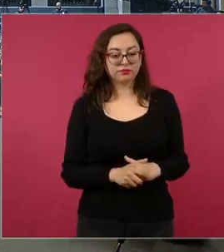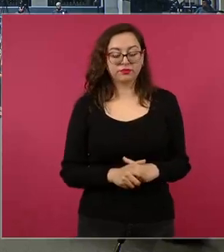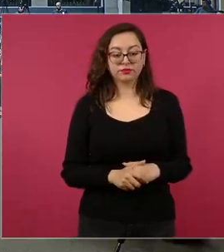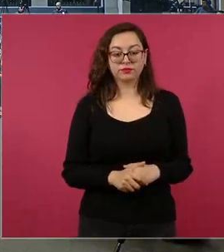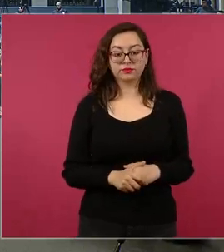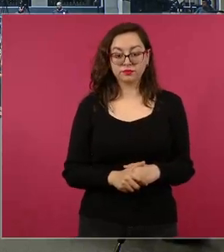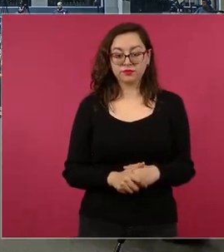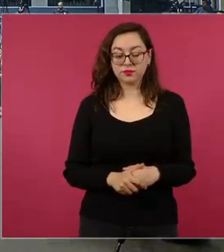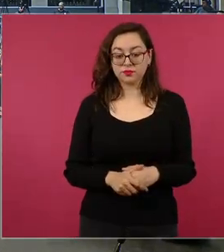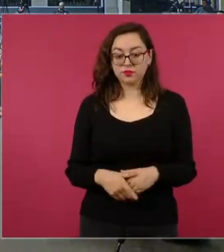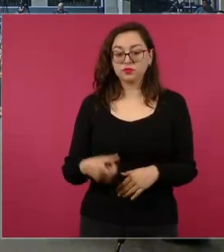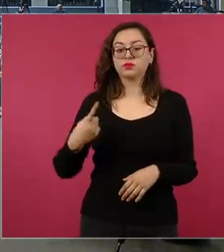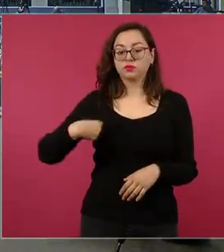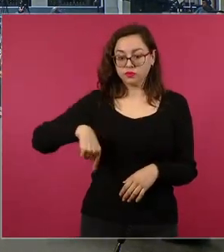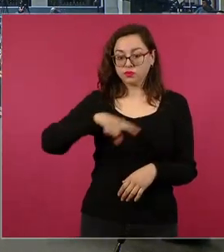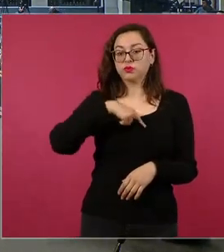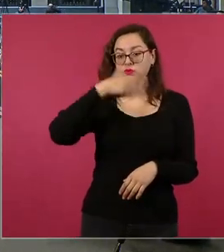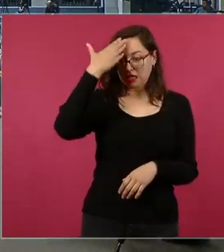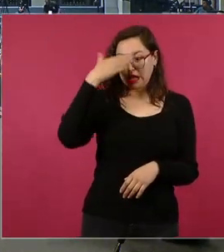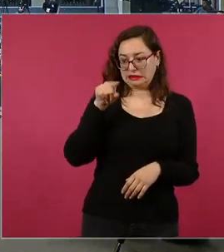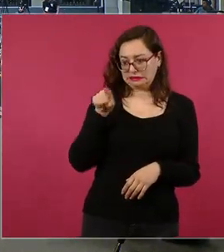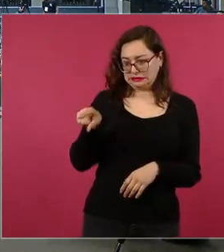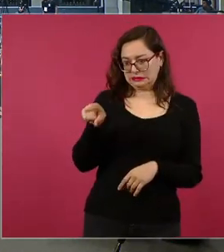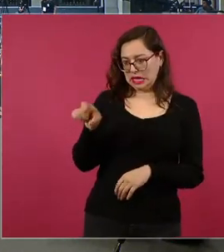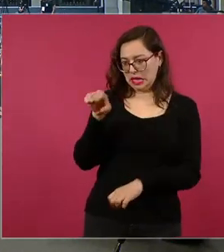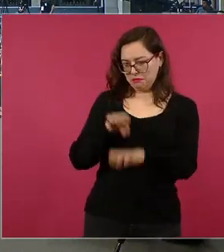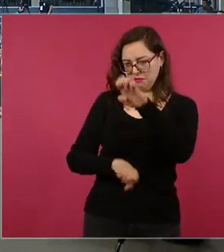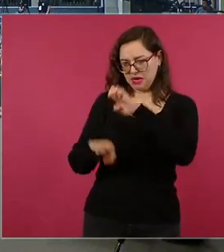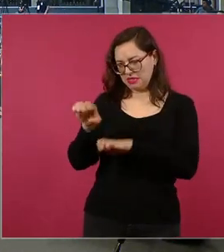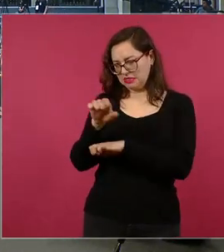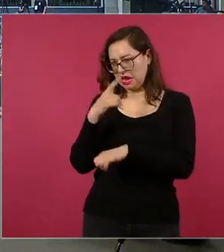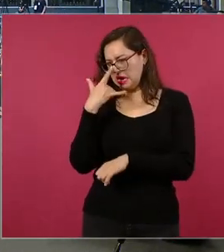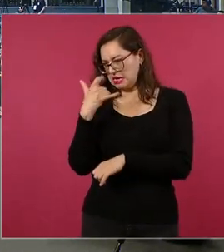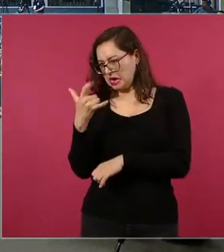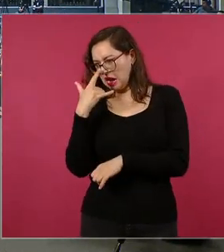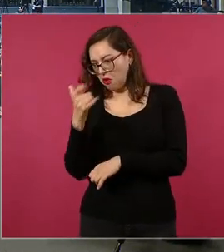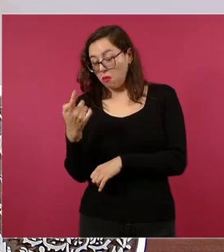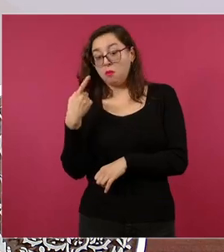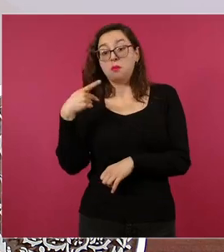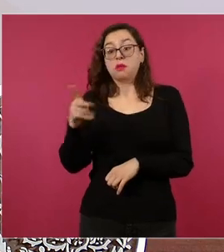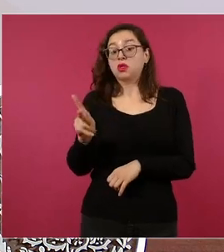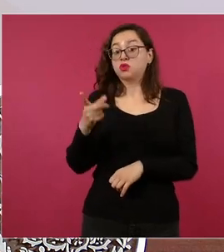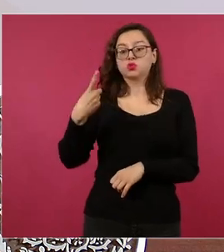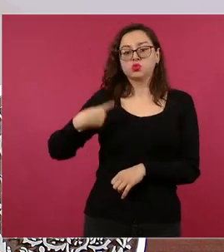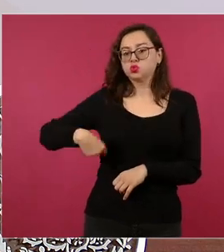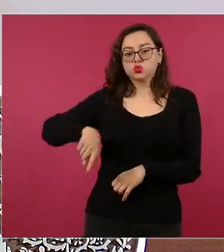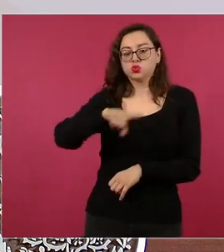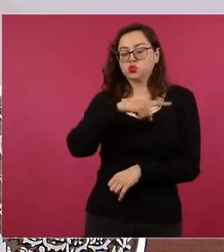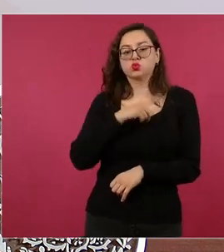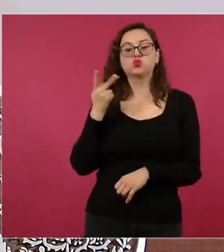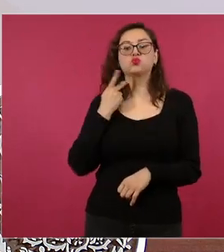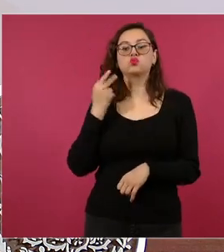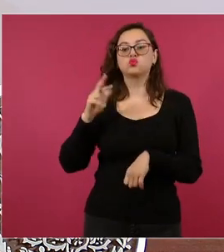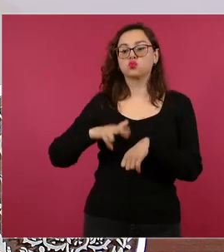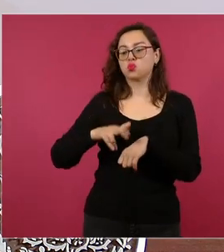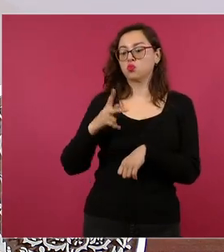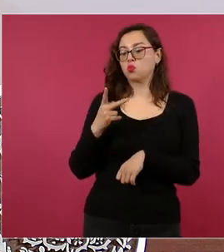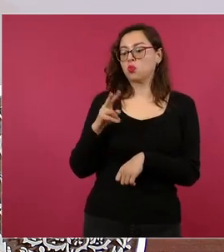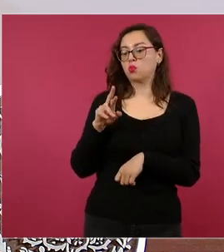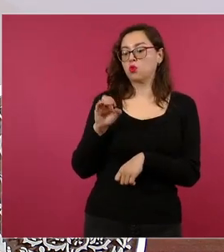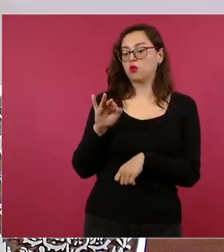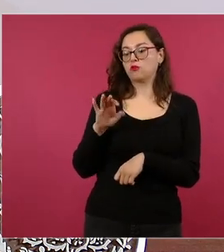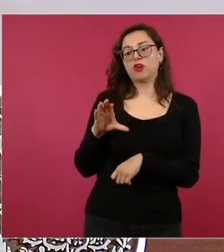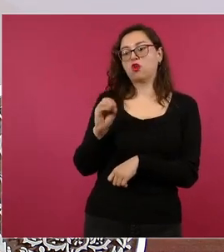Tenemos algunos reportes sobre esa empresa que tú mencionas, sin embargo, no estamos vinculados nosotros como Procuraduría para ese tipo